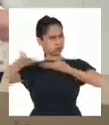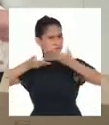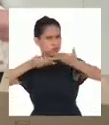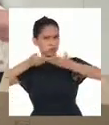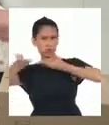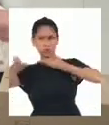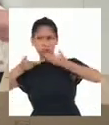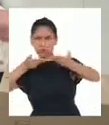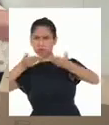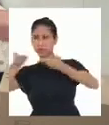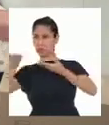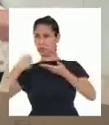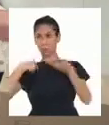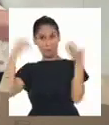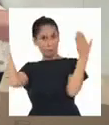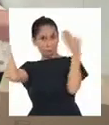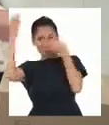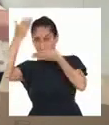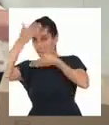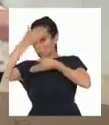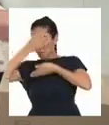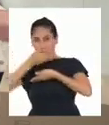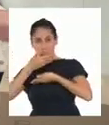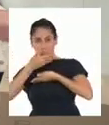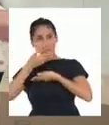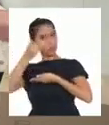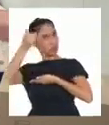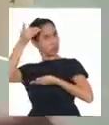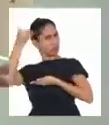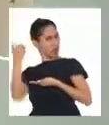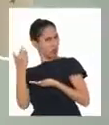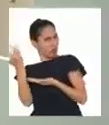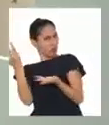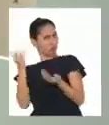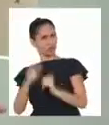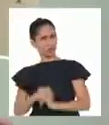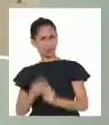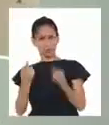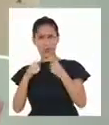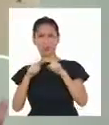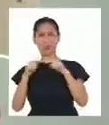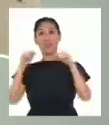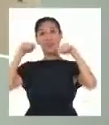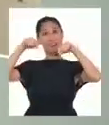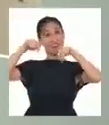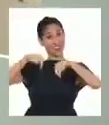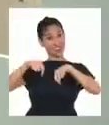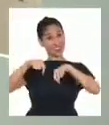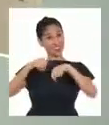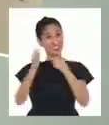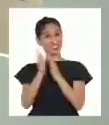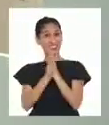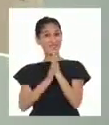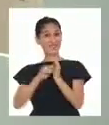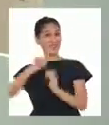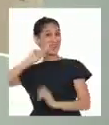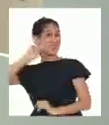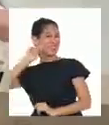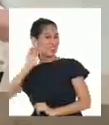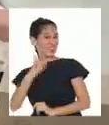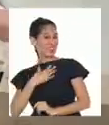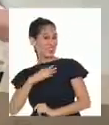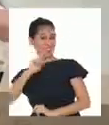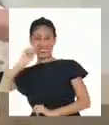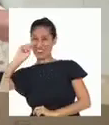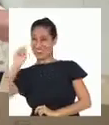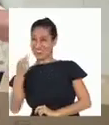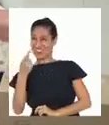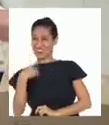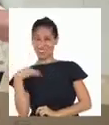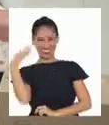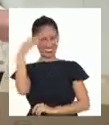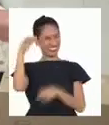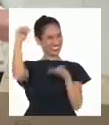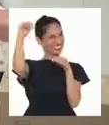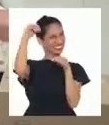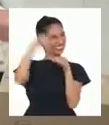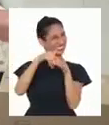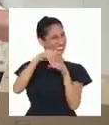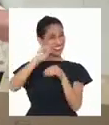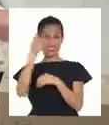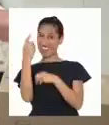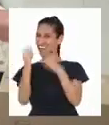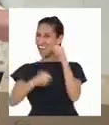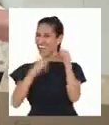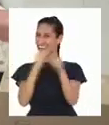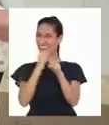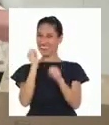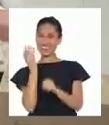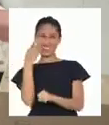lo que pasaba alrededor de unas elecciones. Seguro porque esta ha sido mi primera votación. Me pregunto si en un